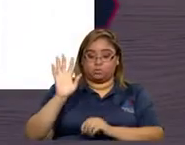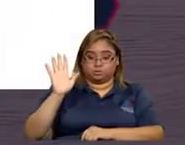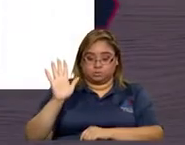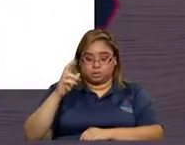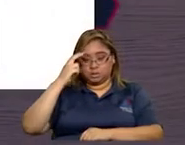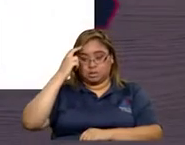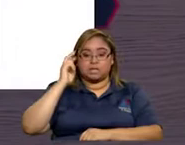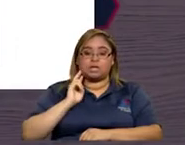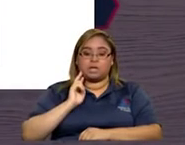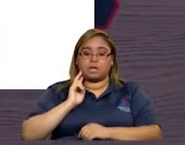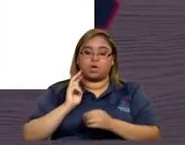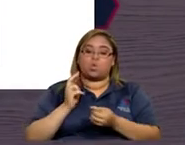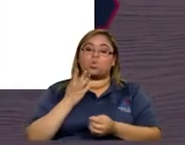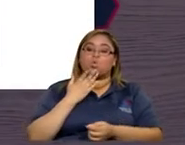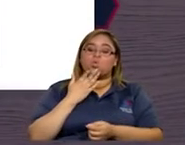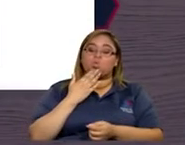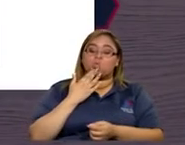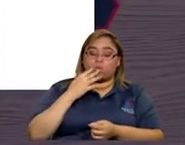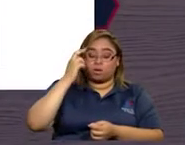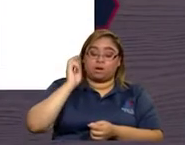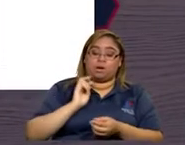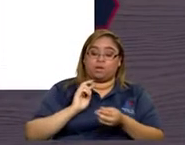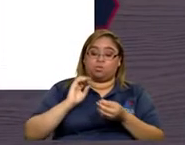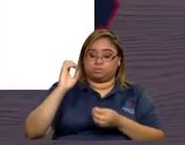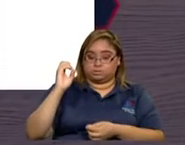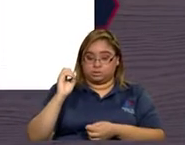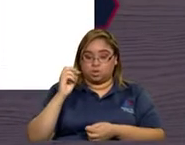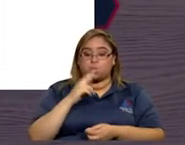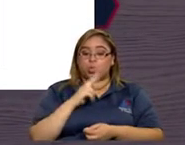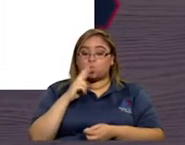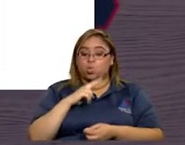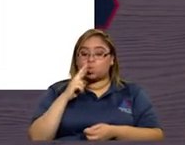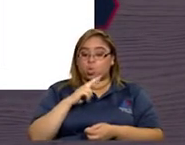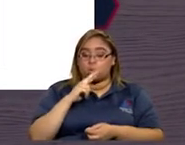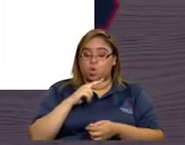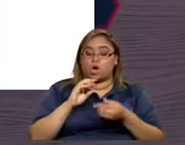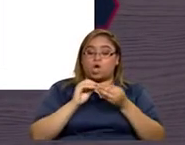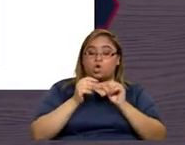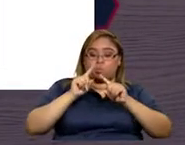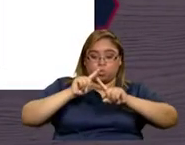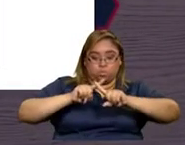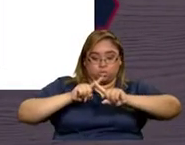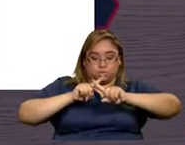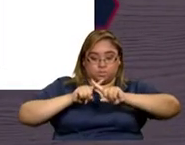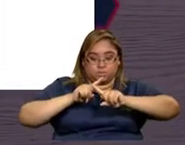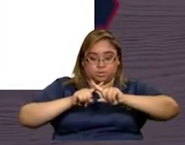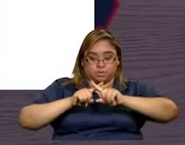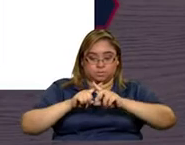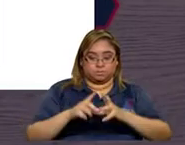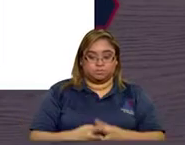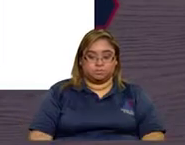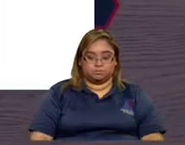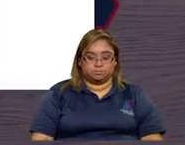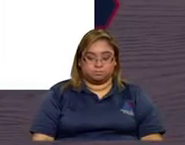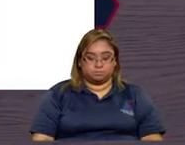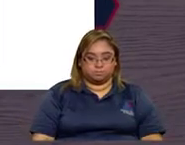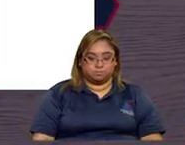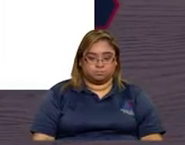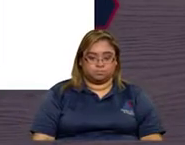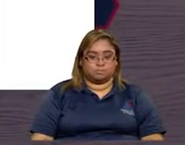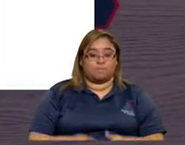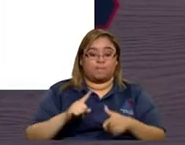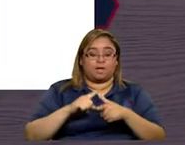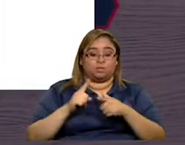que es 0, rojo, que en este caso sería la banda multiplicadora. ¿Ok? Entonces, esos 3 valores